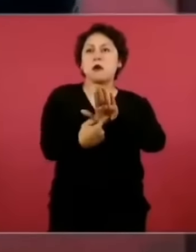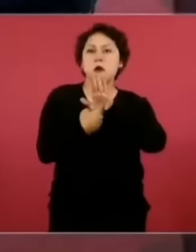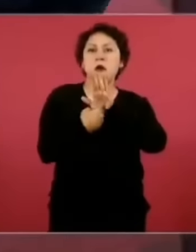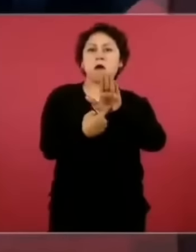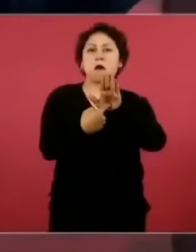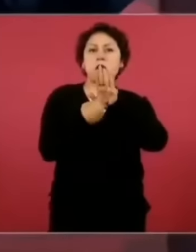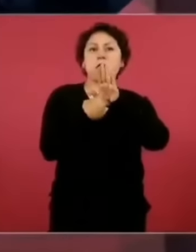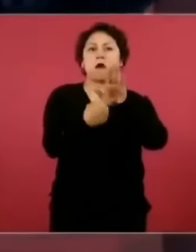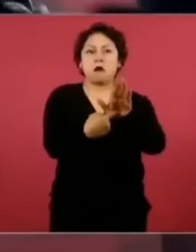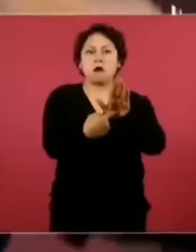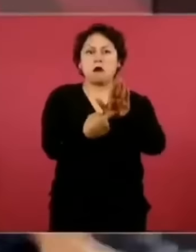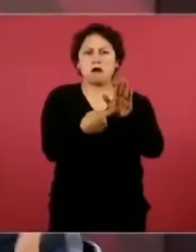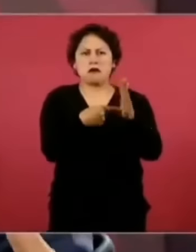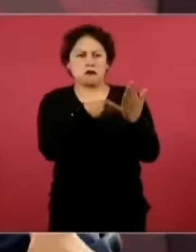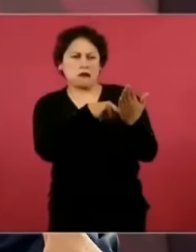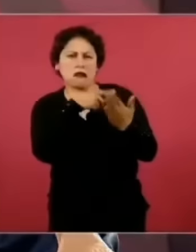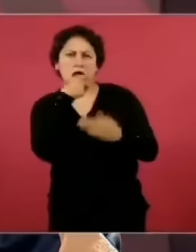estaba por los cielos